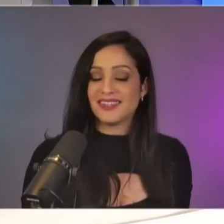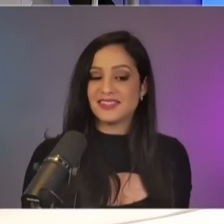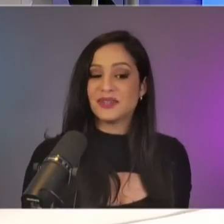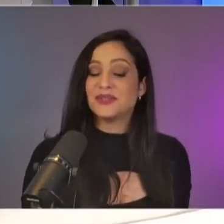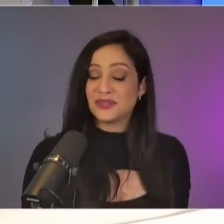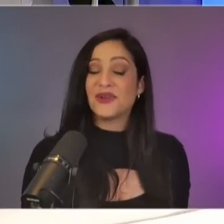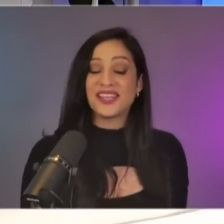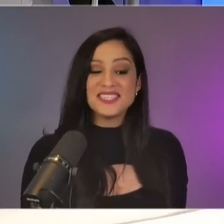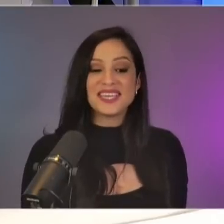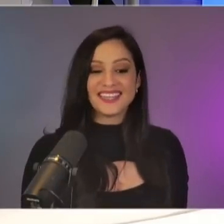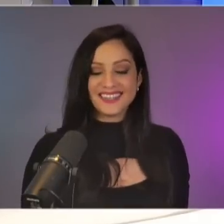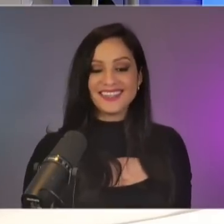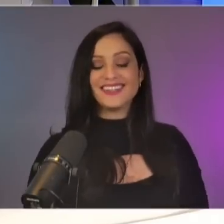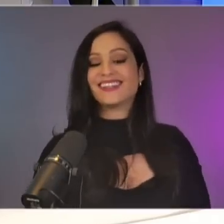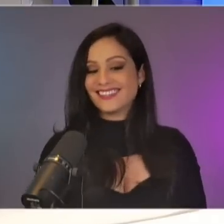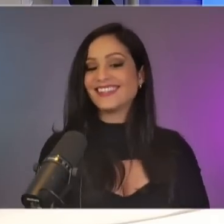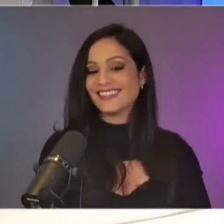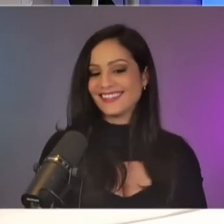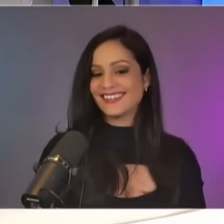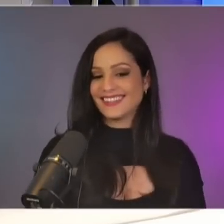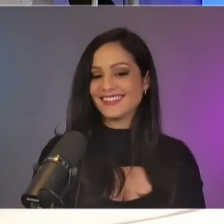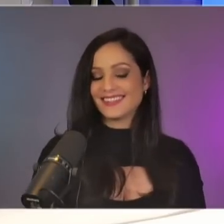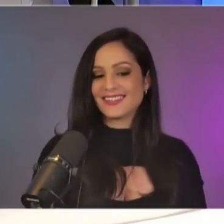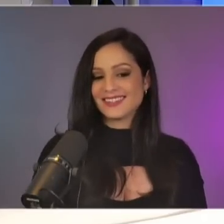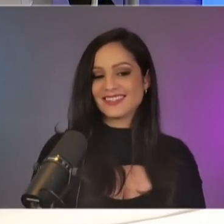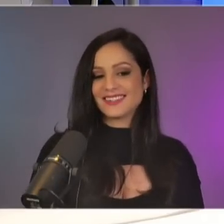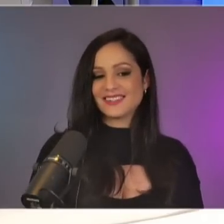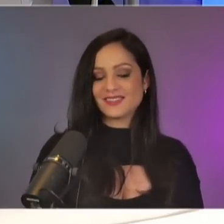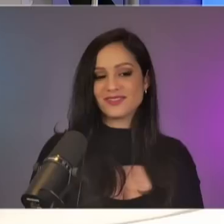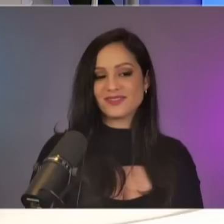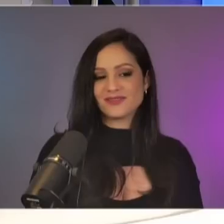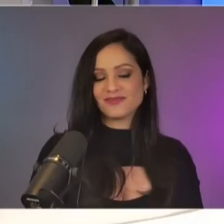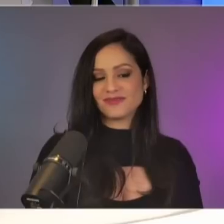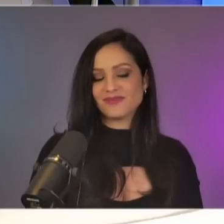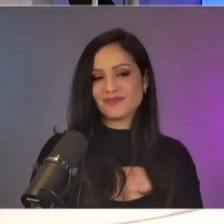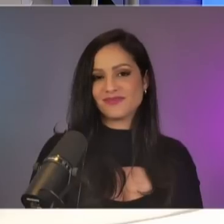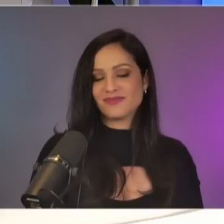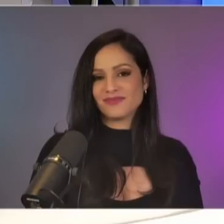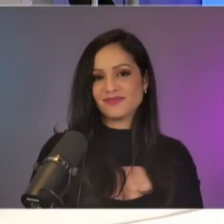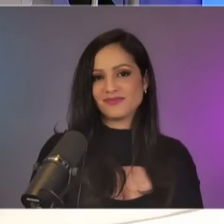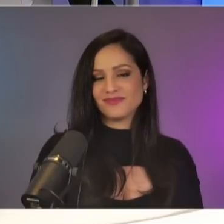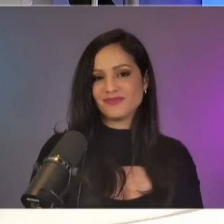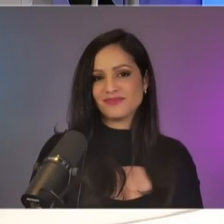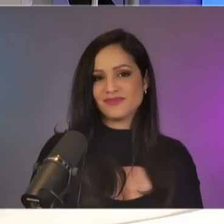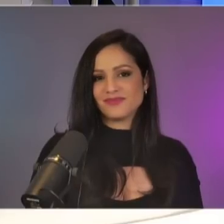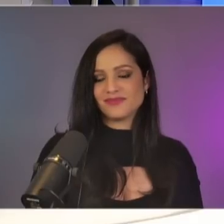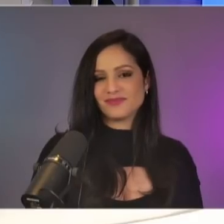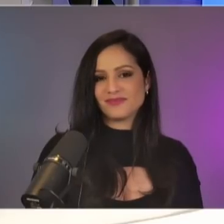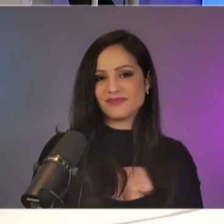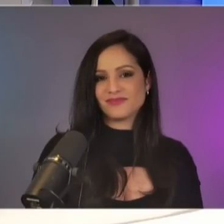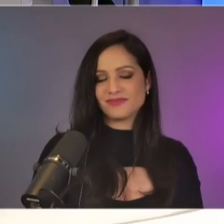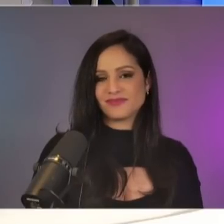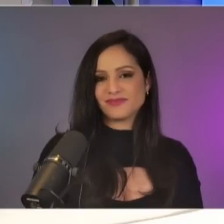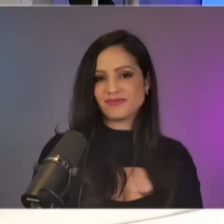saber médico entrenado para resolver cualquier efecto adverso que es